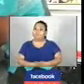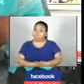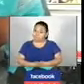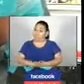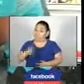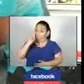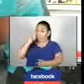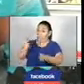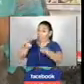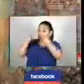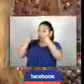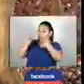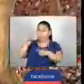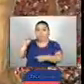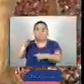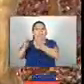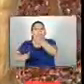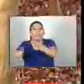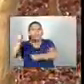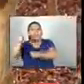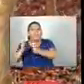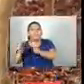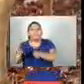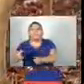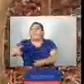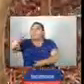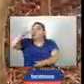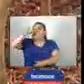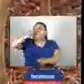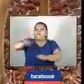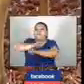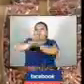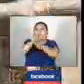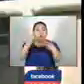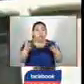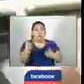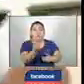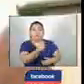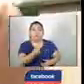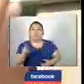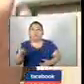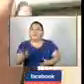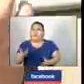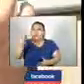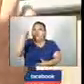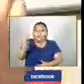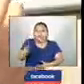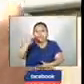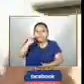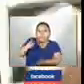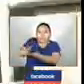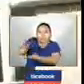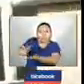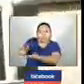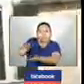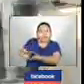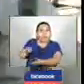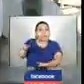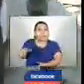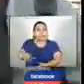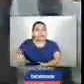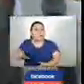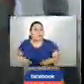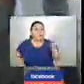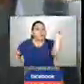Increíble pero cierto. Esta leche es el desayuno express de muchas personas que a diario transitan en el centro de la